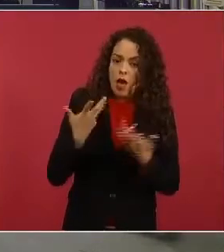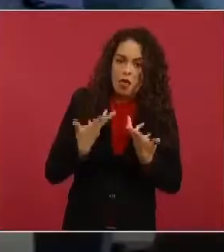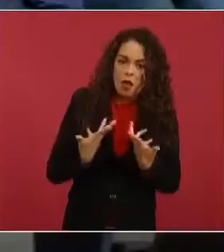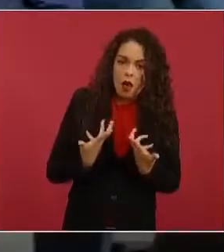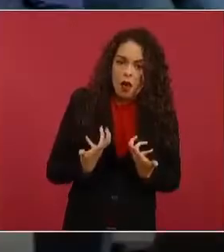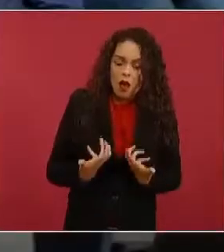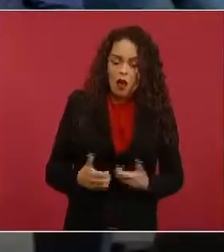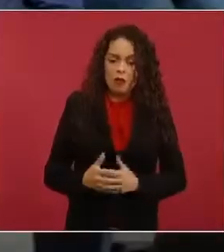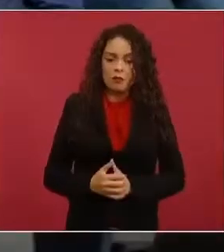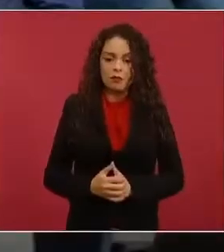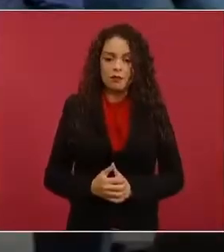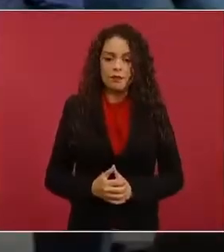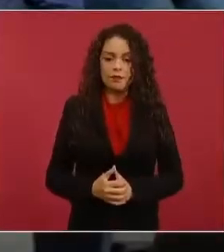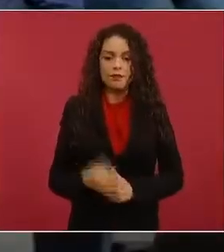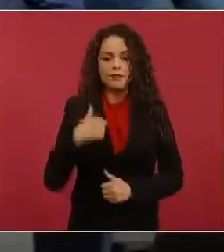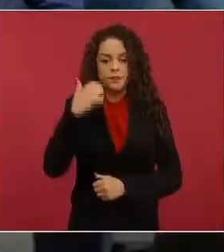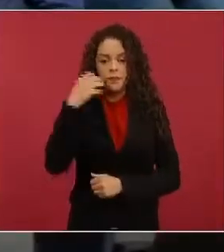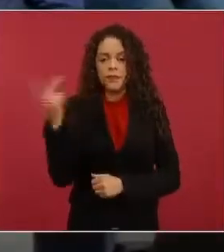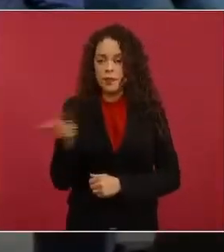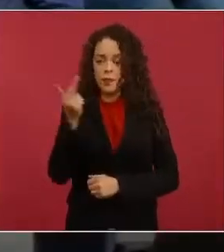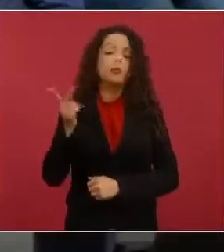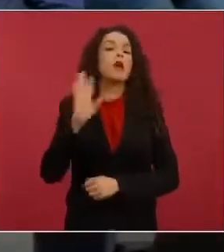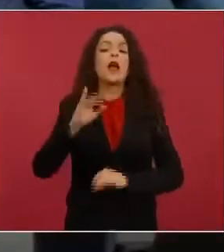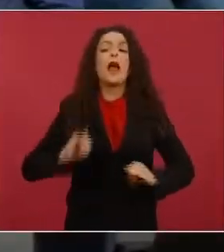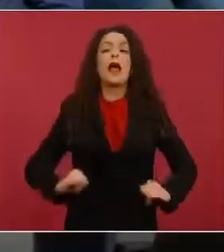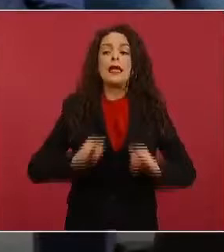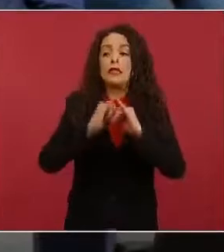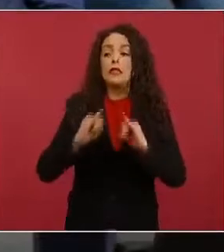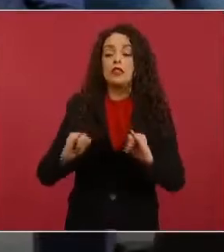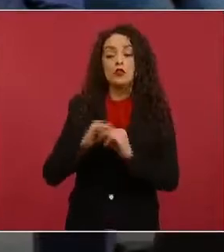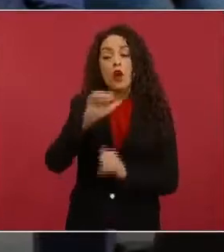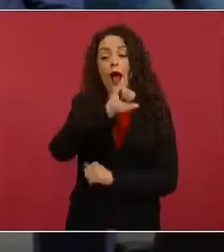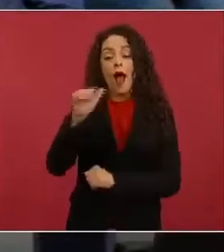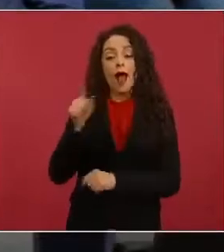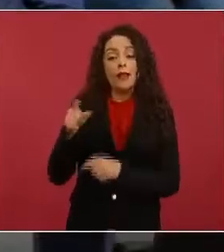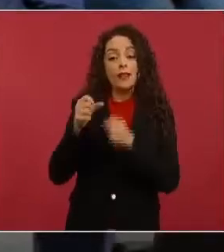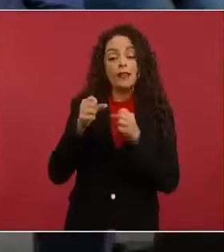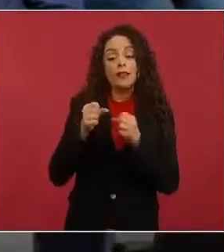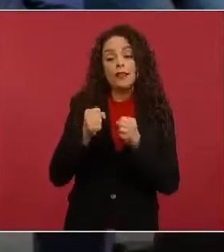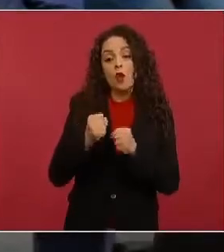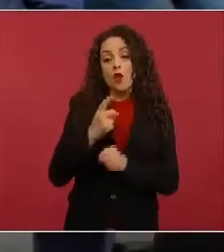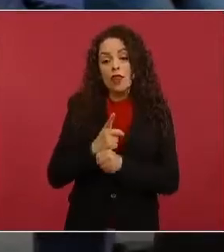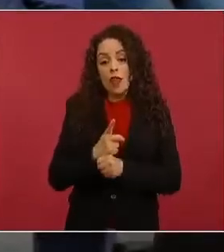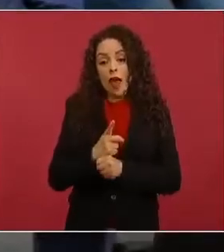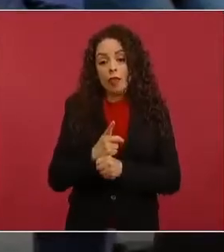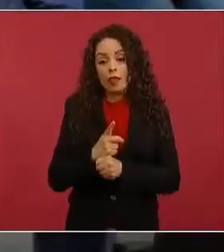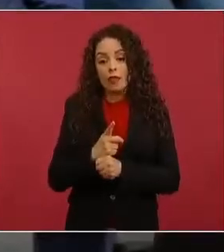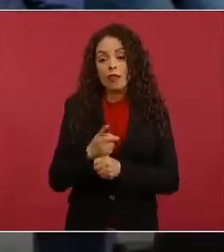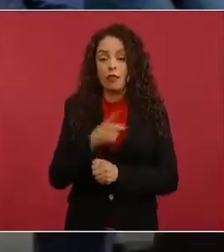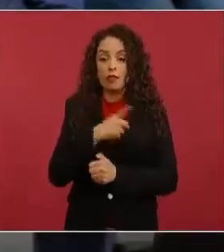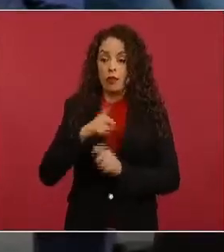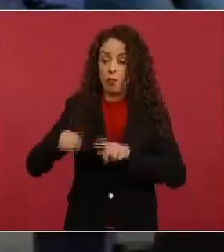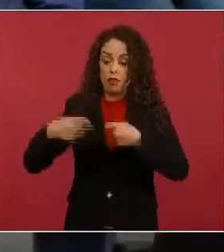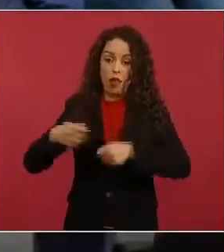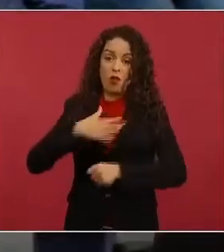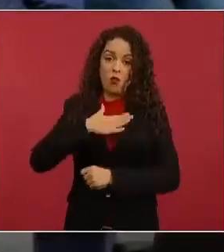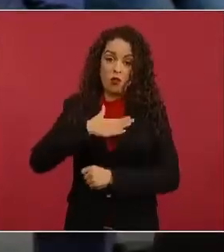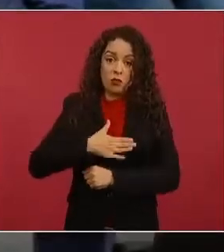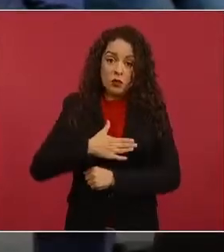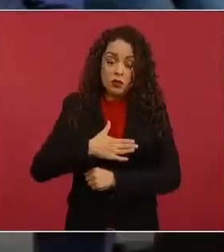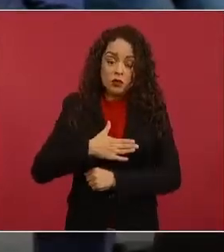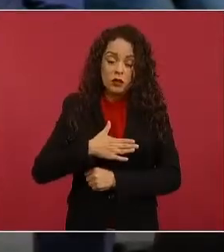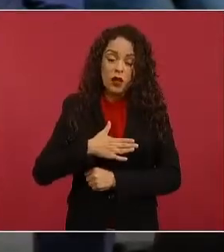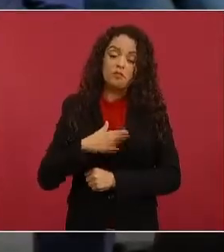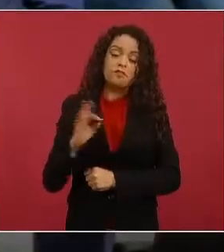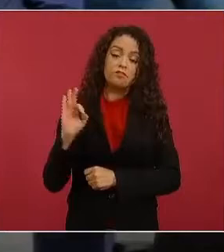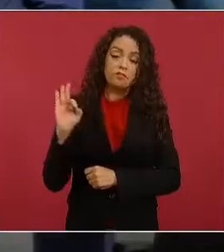son las instituciones de seguridad y aquellas que están para procurar justicia, se puede tomar en